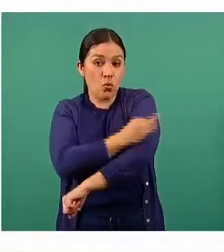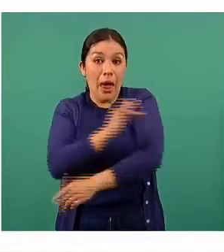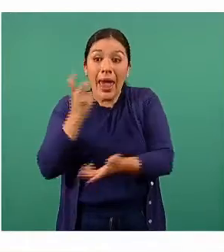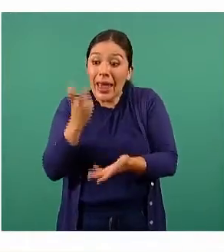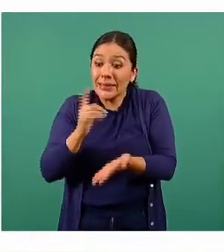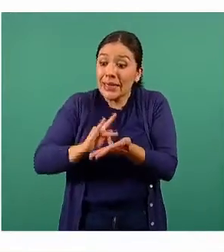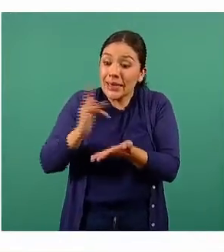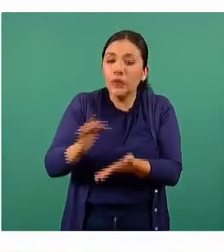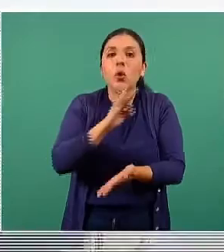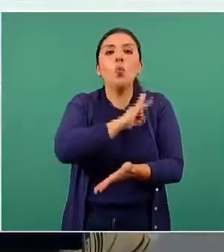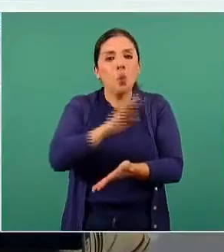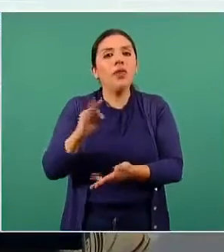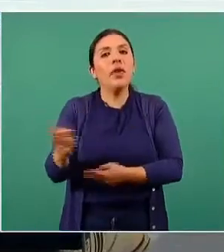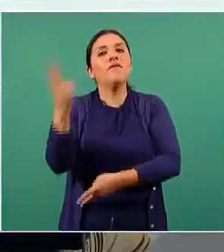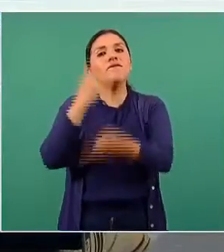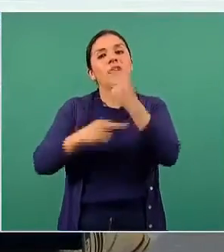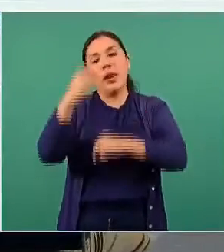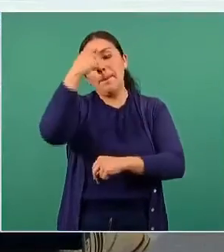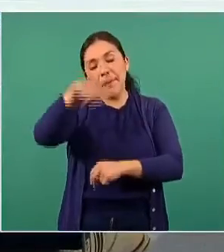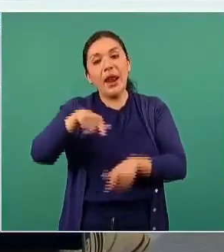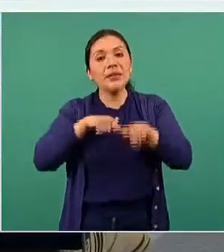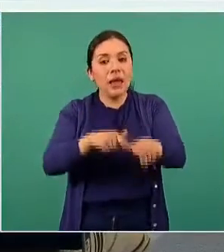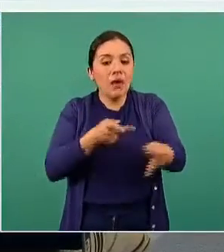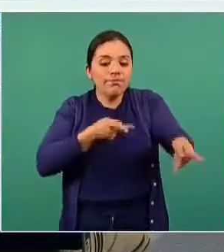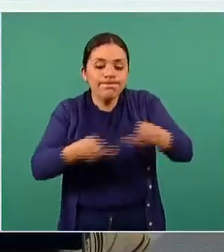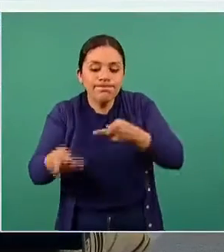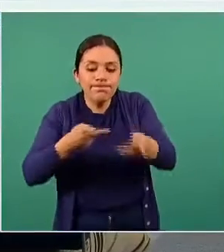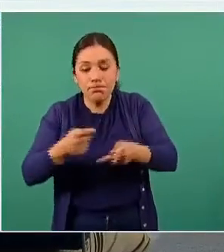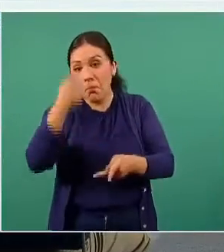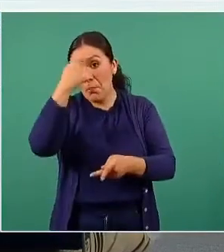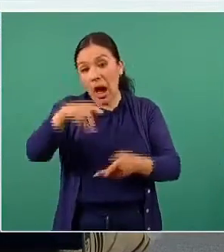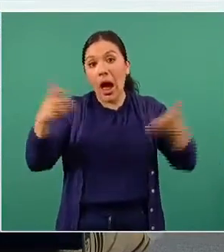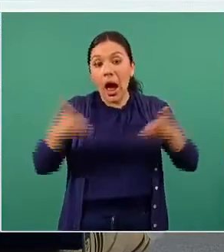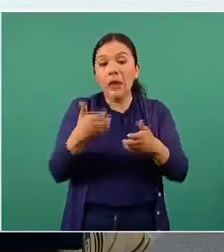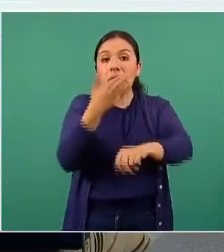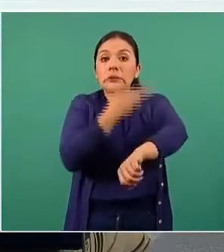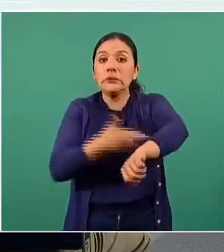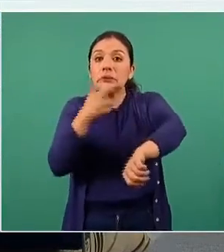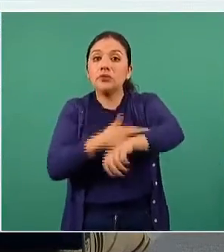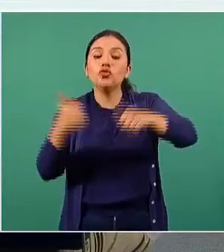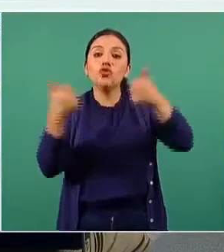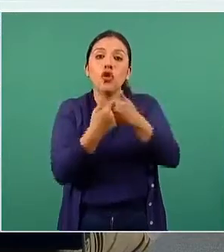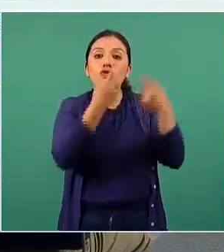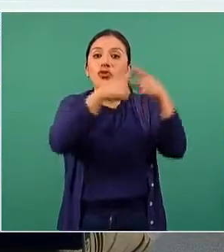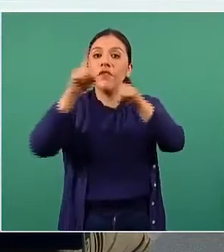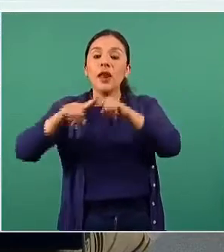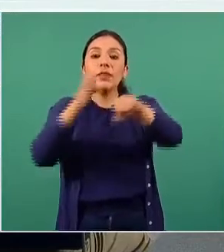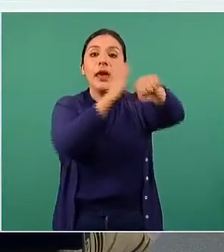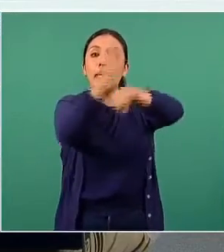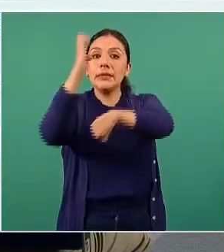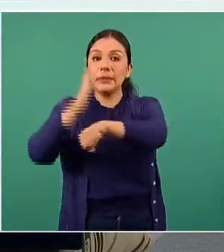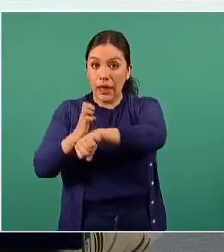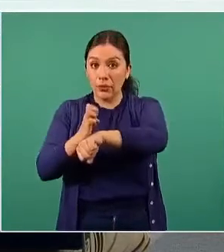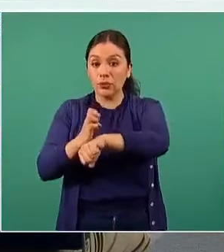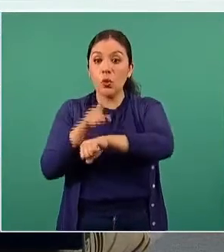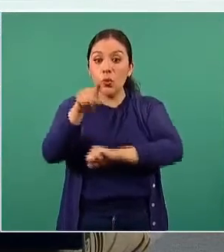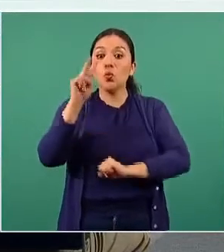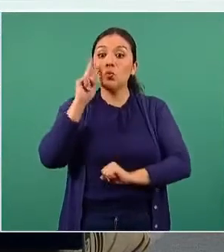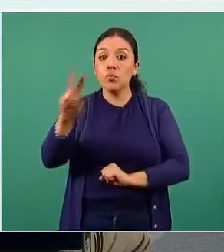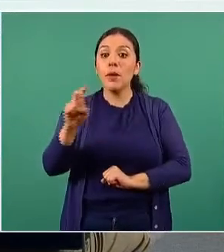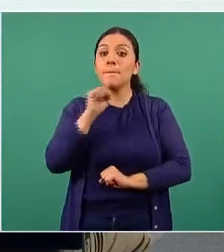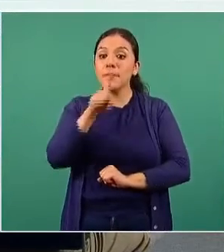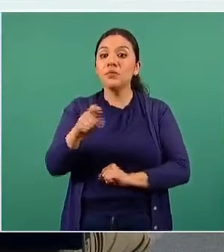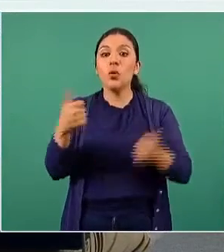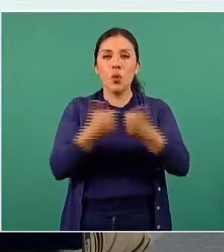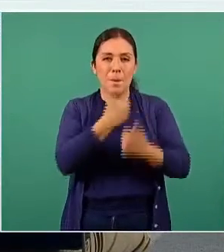las mismas pueden aportar a la logística necesaria y específica para cada una de las entidades. Como ya lo decía